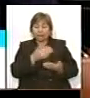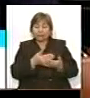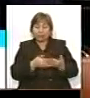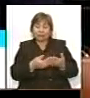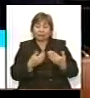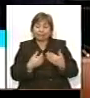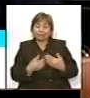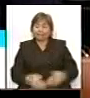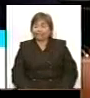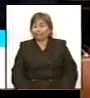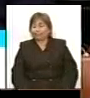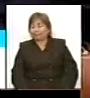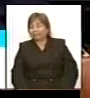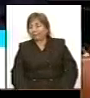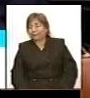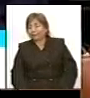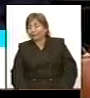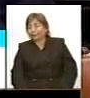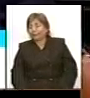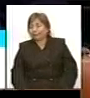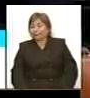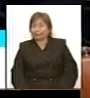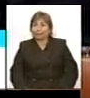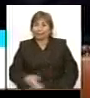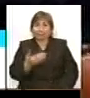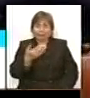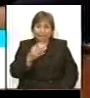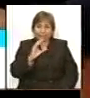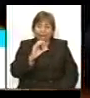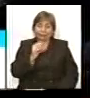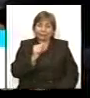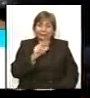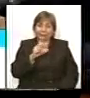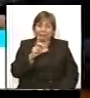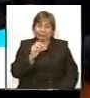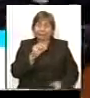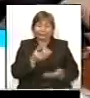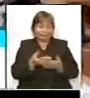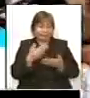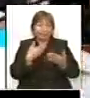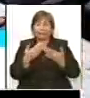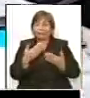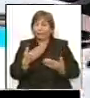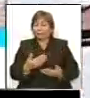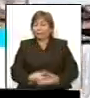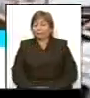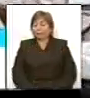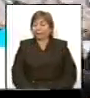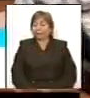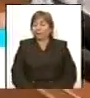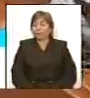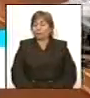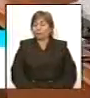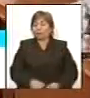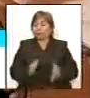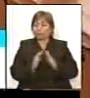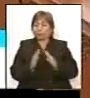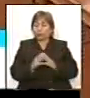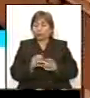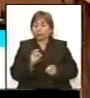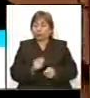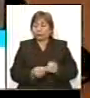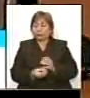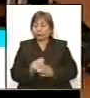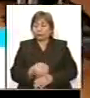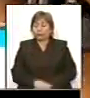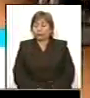más clara. Okay. Gracias, Carlos. Quería aportar algo para que pueda hacer uso de la palabra, creo que le toca a vivienda o agricultura.